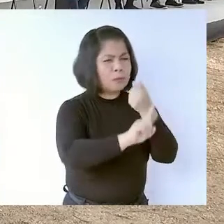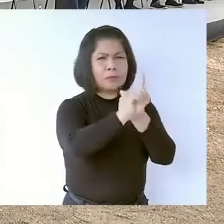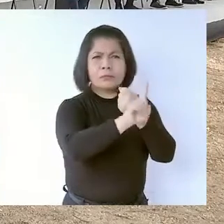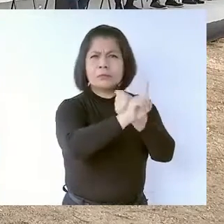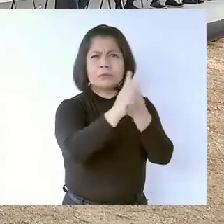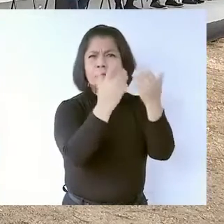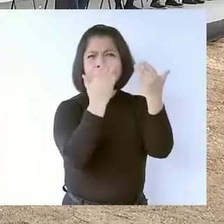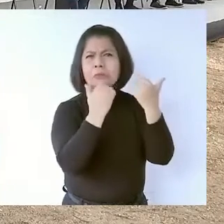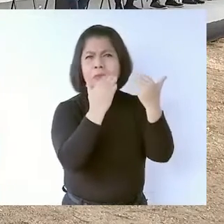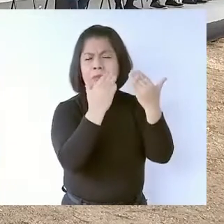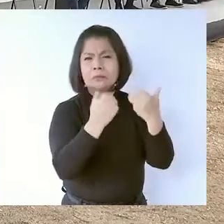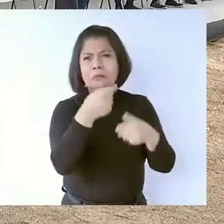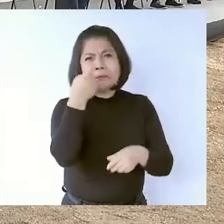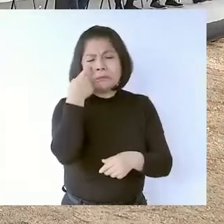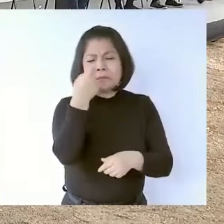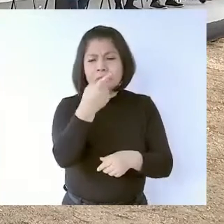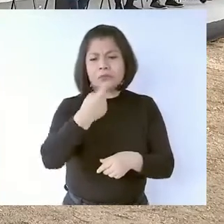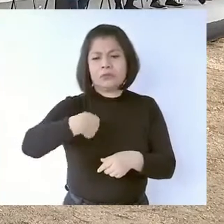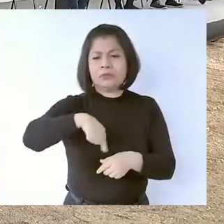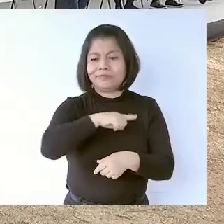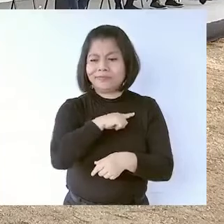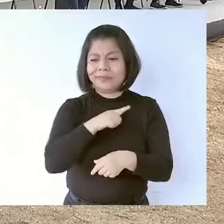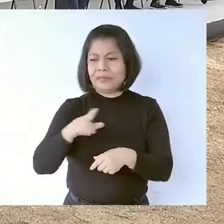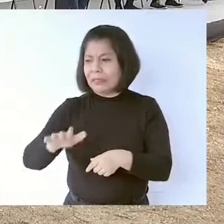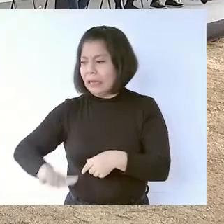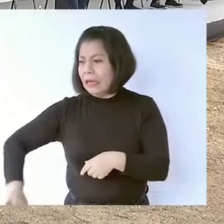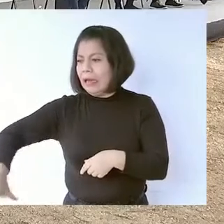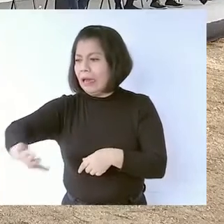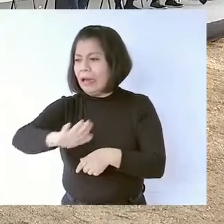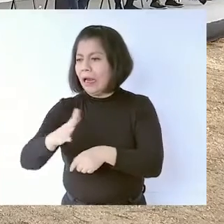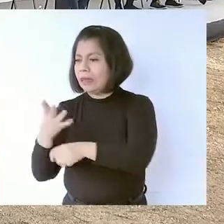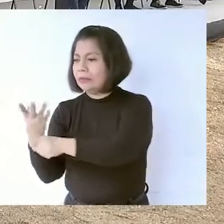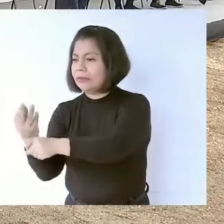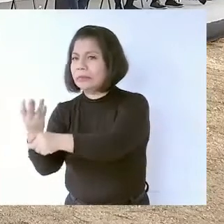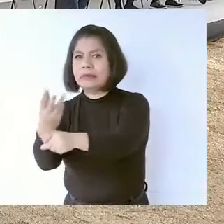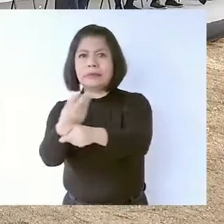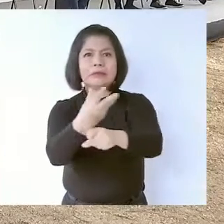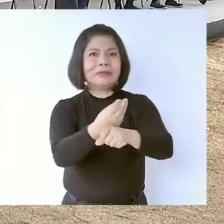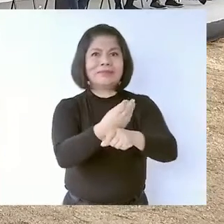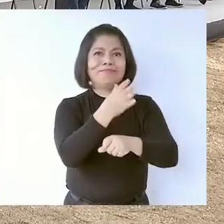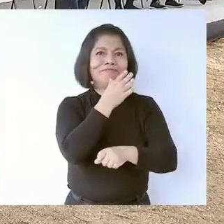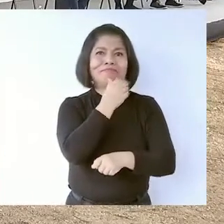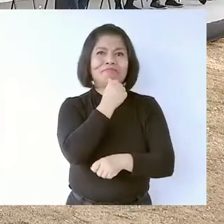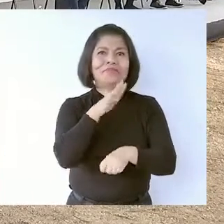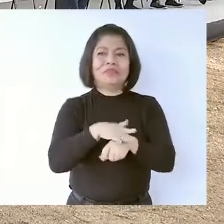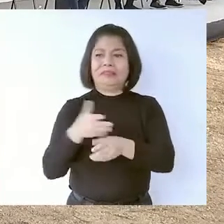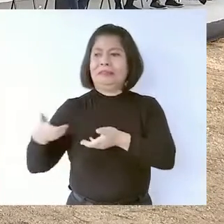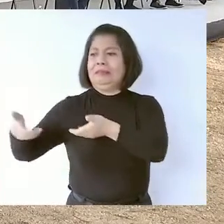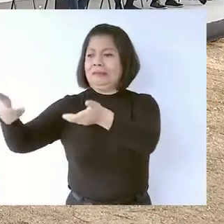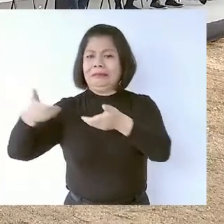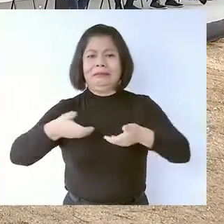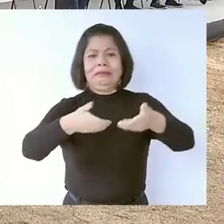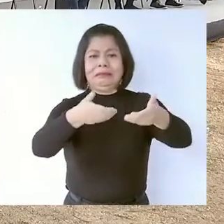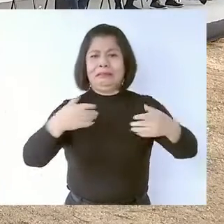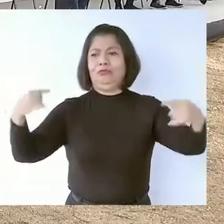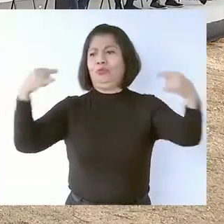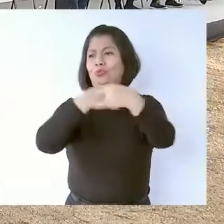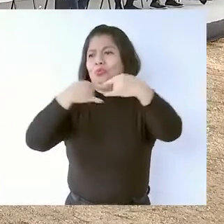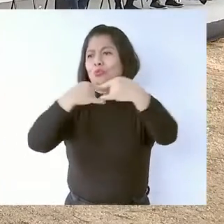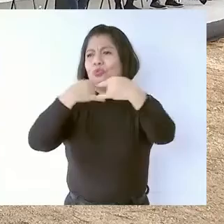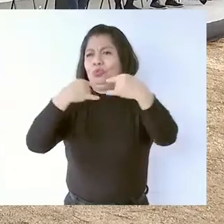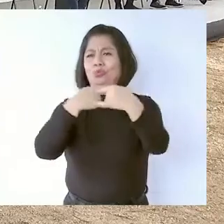la Ciudad de México pues ya no se podían hacer vialidades como en la época del finado